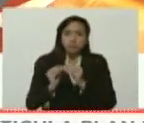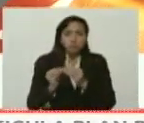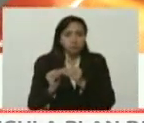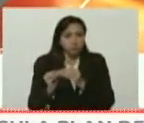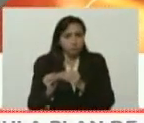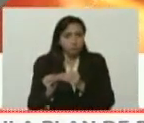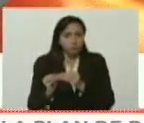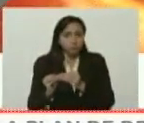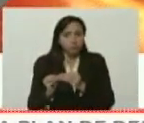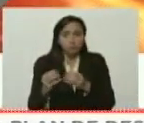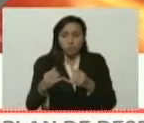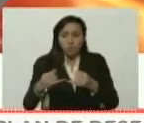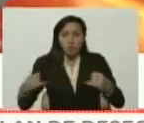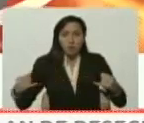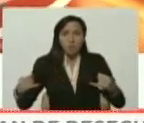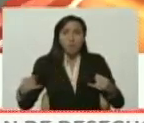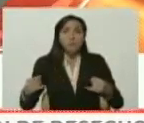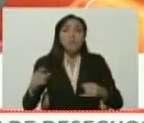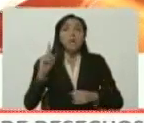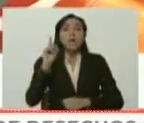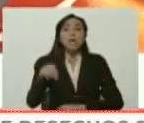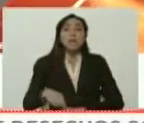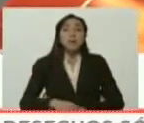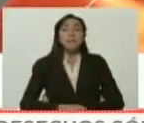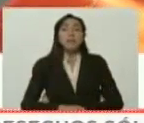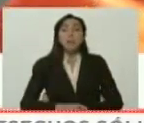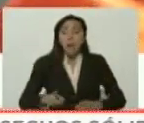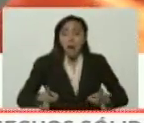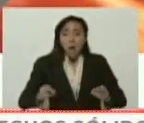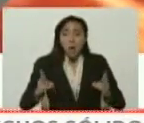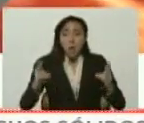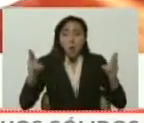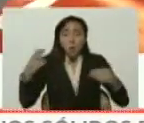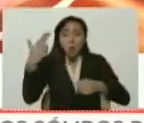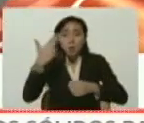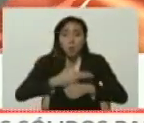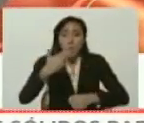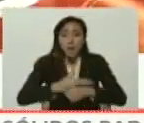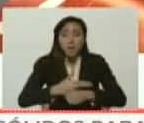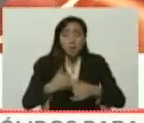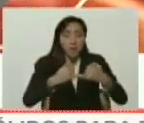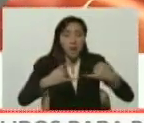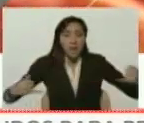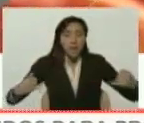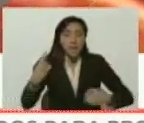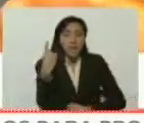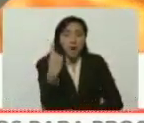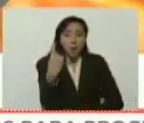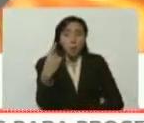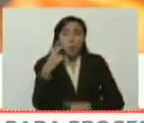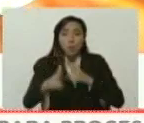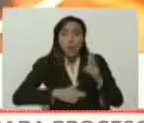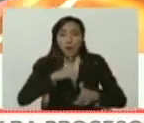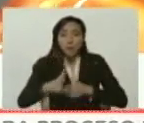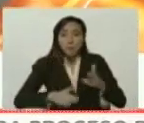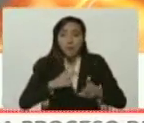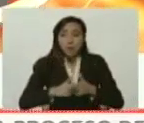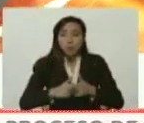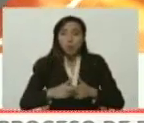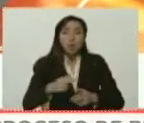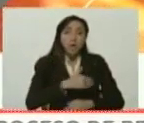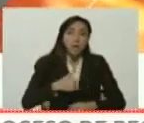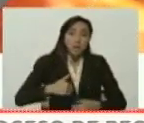la redundancia que tenemos de la subestación Cortijo para alimentar toda la línea número 1, cosa que no se pudo realizar motivado a que existe